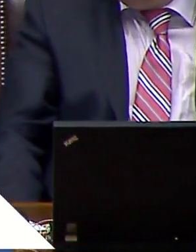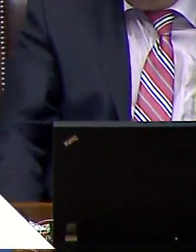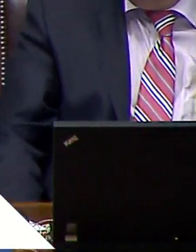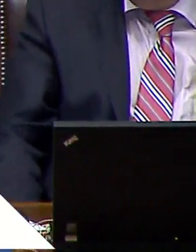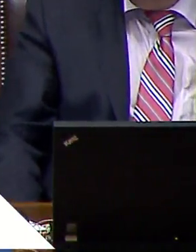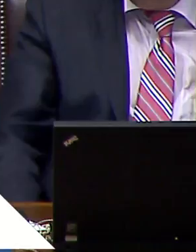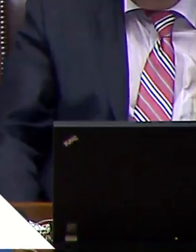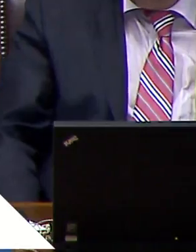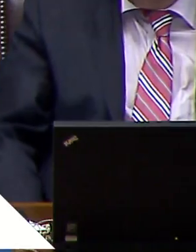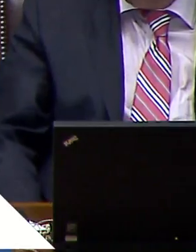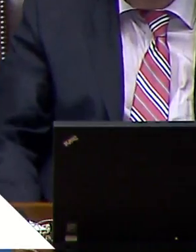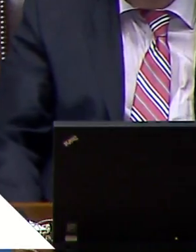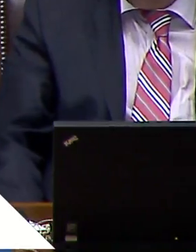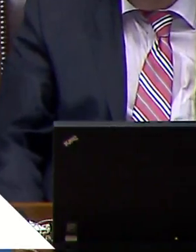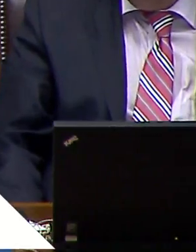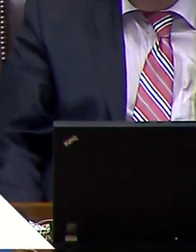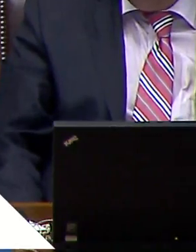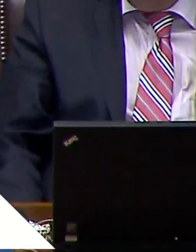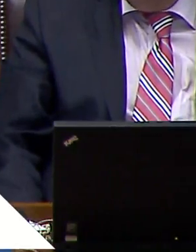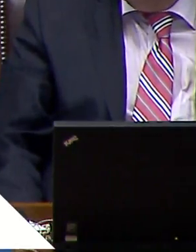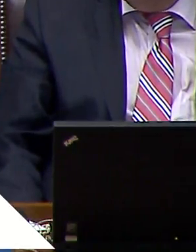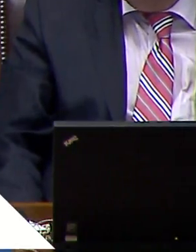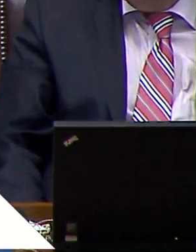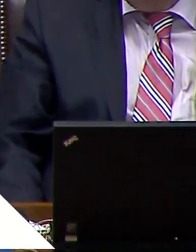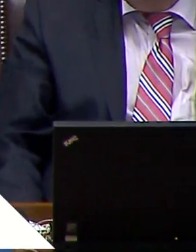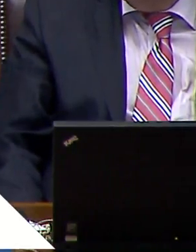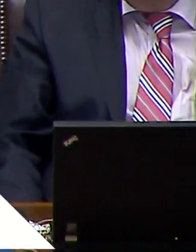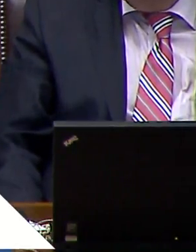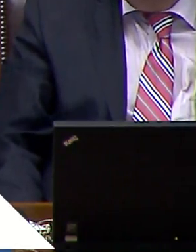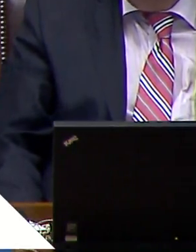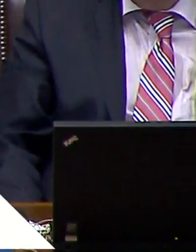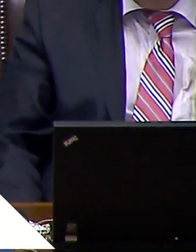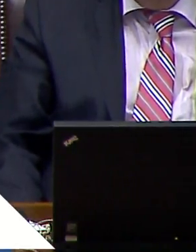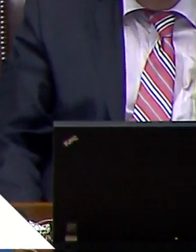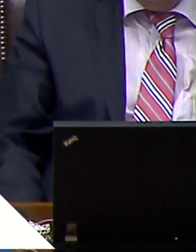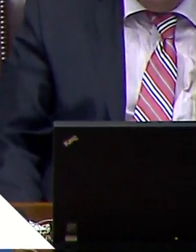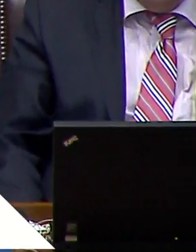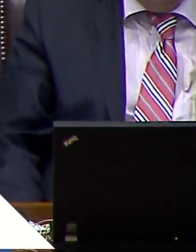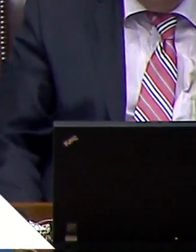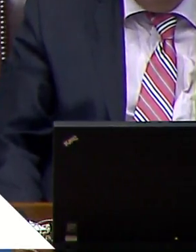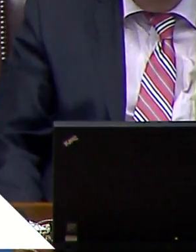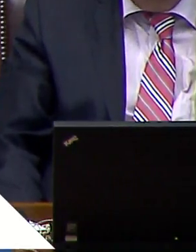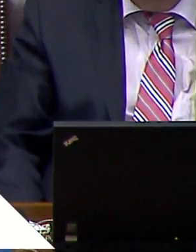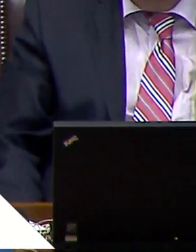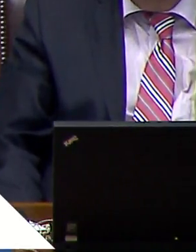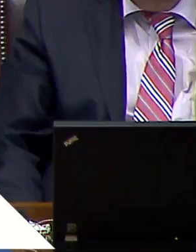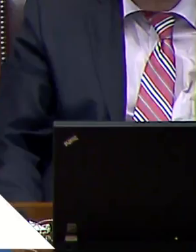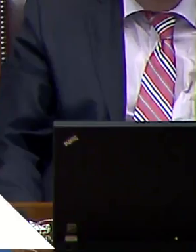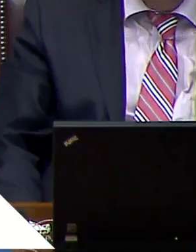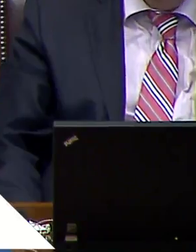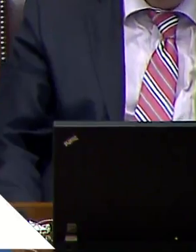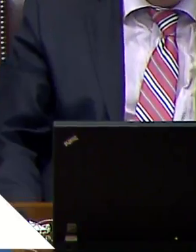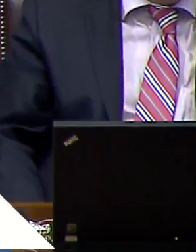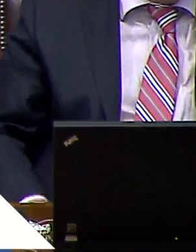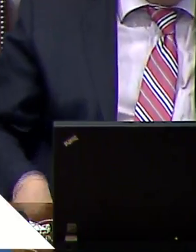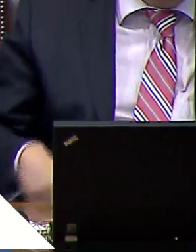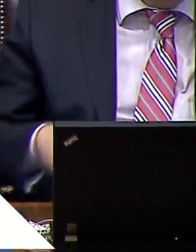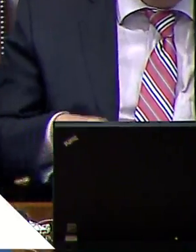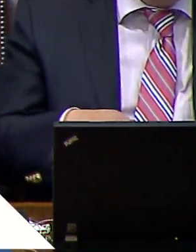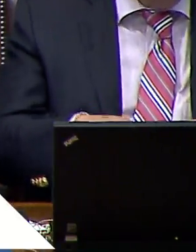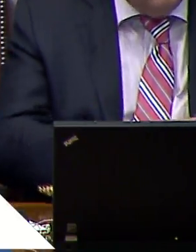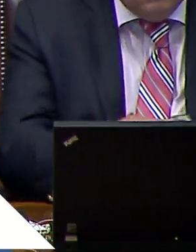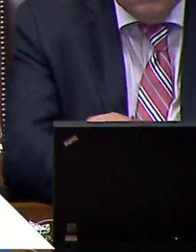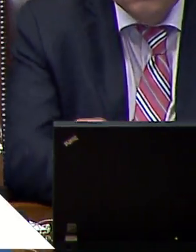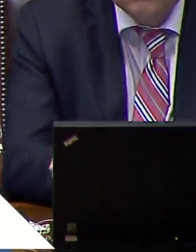diputado señor Farcas ofrezco la palabra ofrezco la palabra cerrado el debate